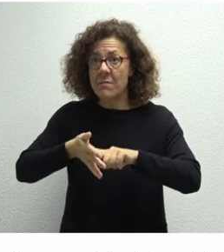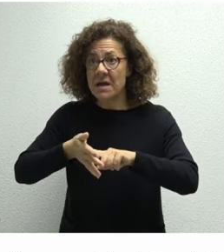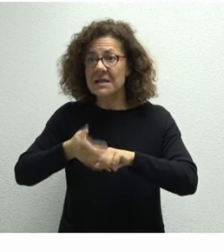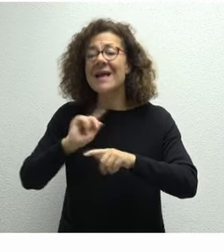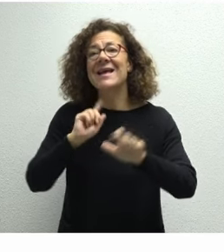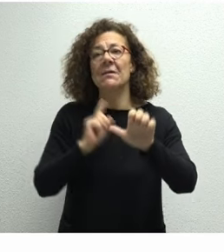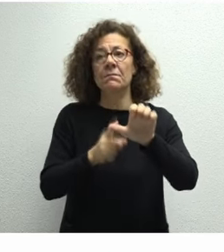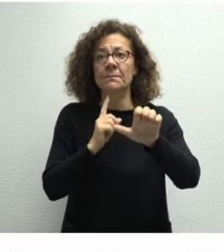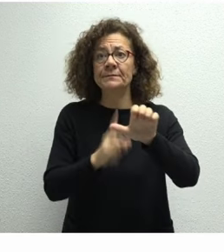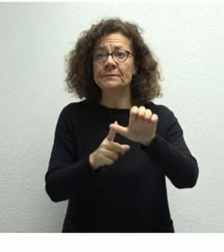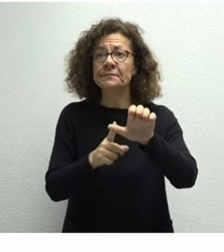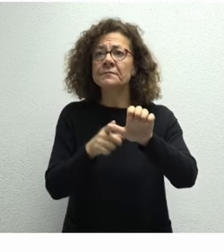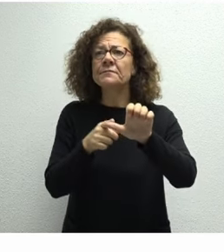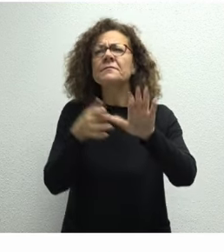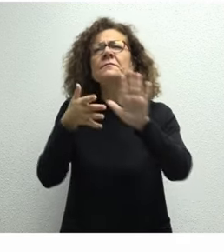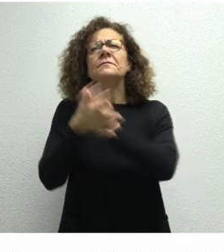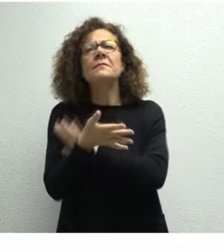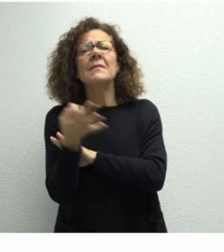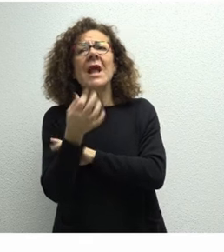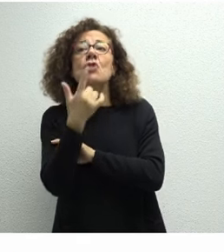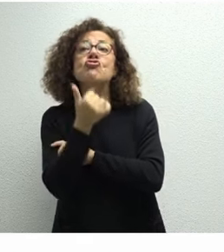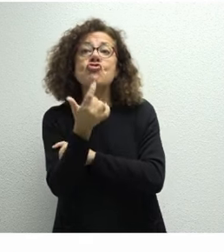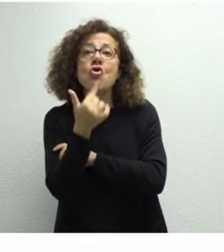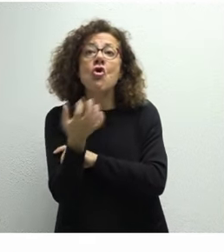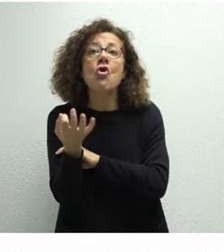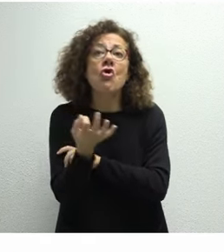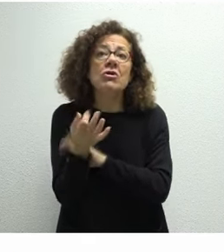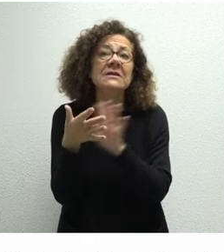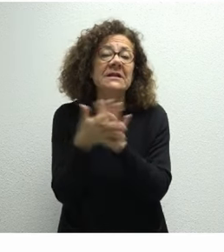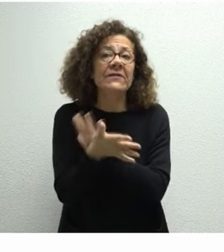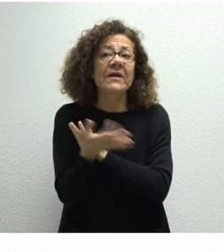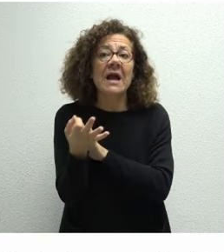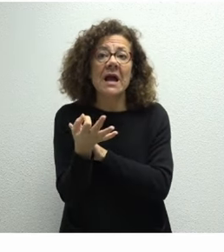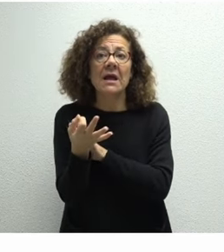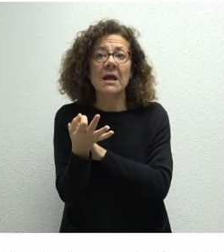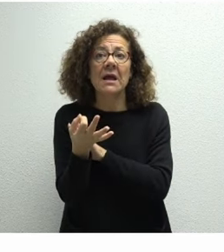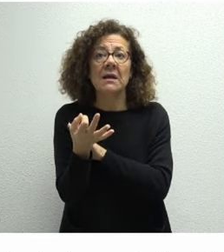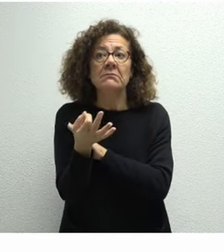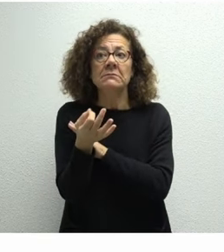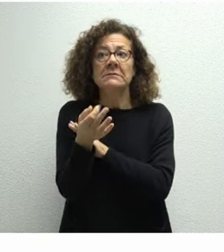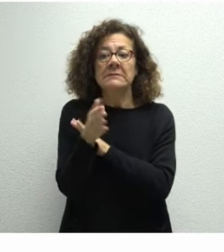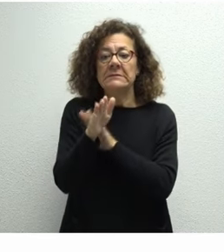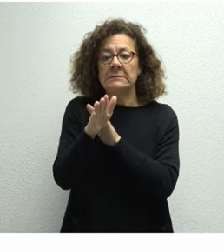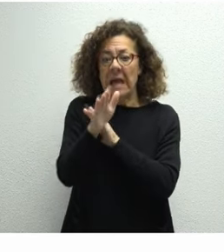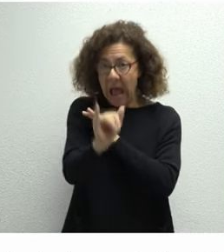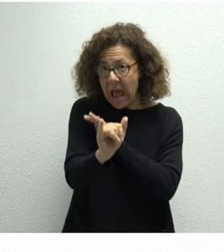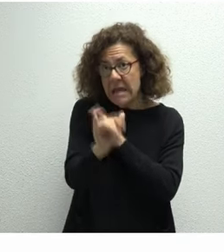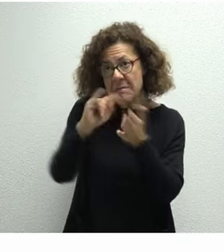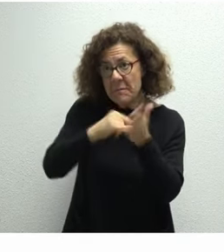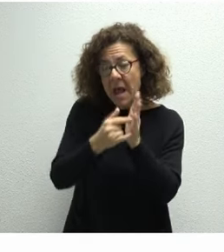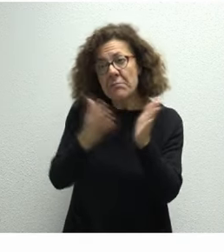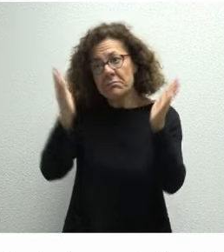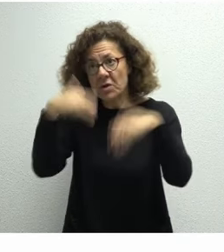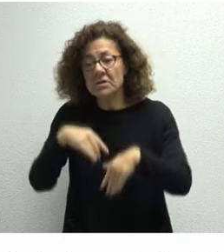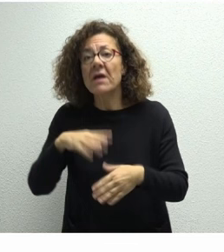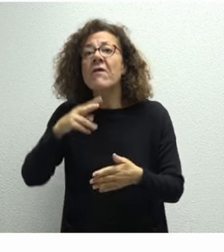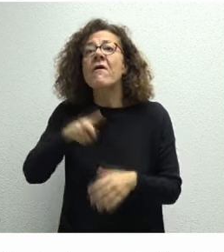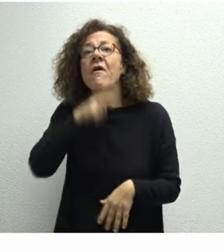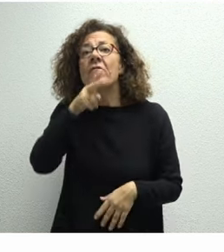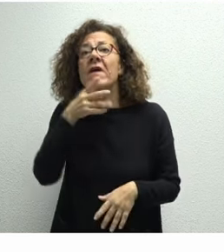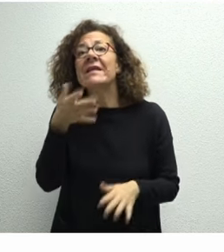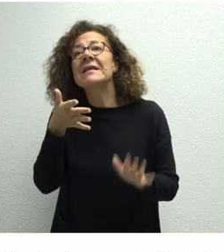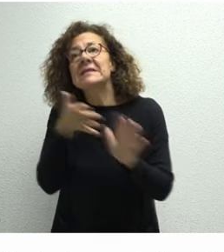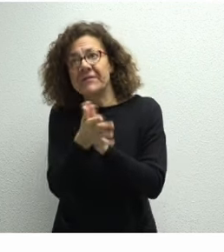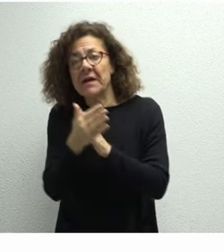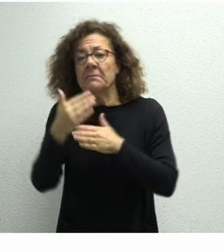extremadura Qué significa rojo Pues bueno el plan está pero no se ha hecho nada Sign verde pues se van